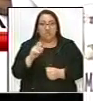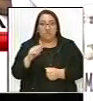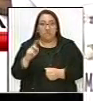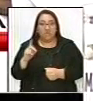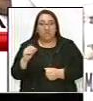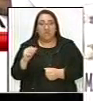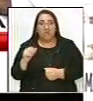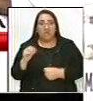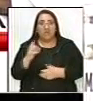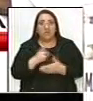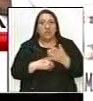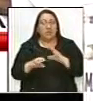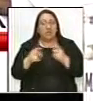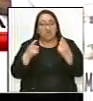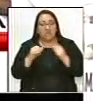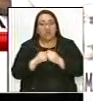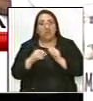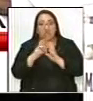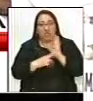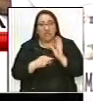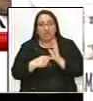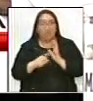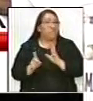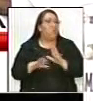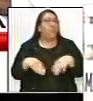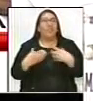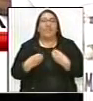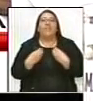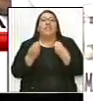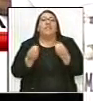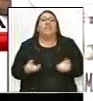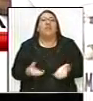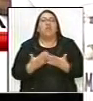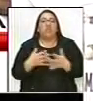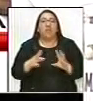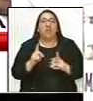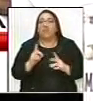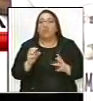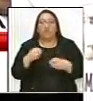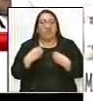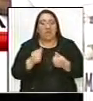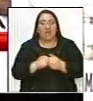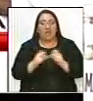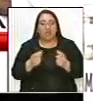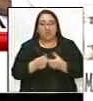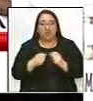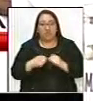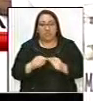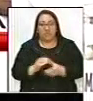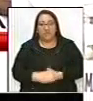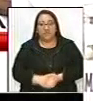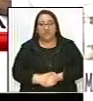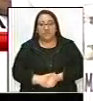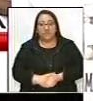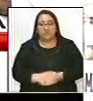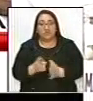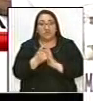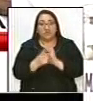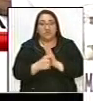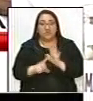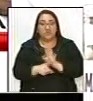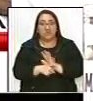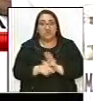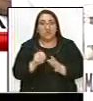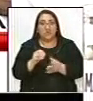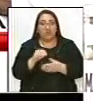Diputados se realiza de acuerdo al reglamento. No pueden delegarse las materias que son indelegables a la Comisión Permanente. Los decretos legislativos